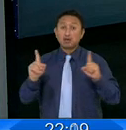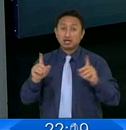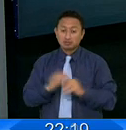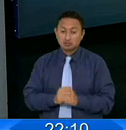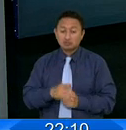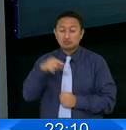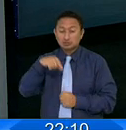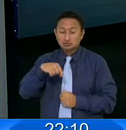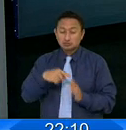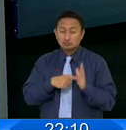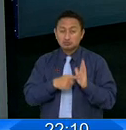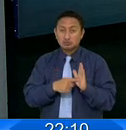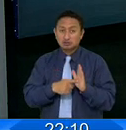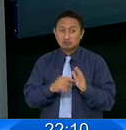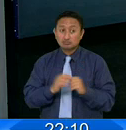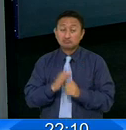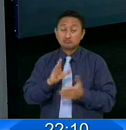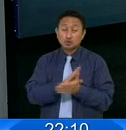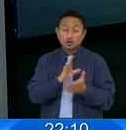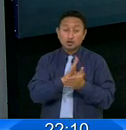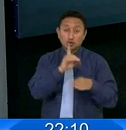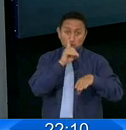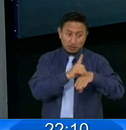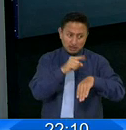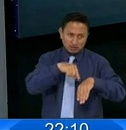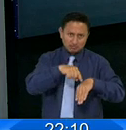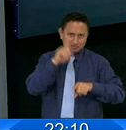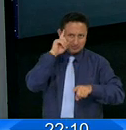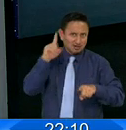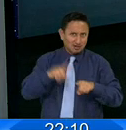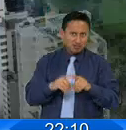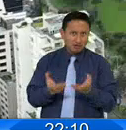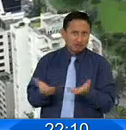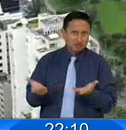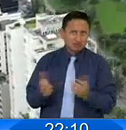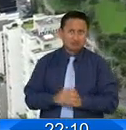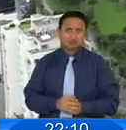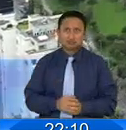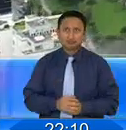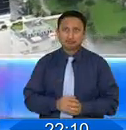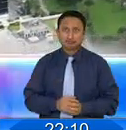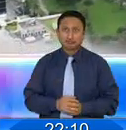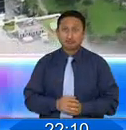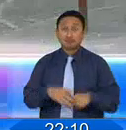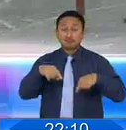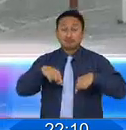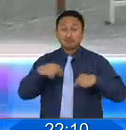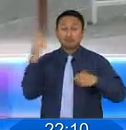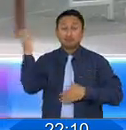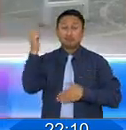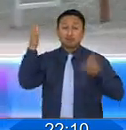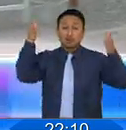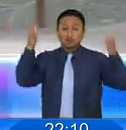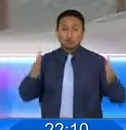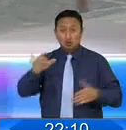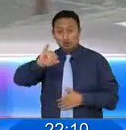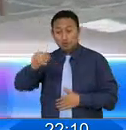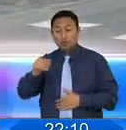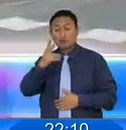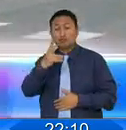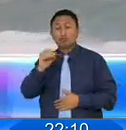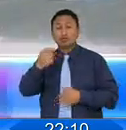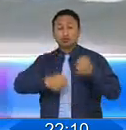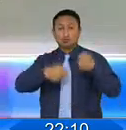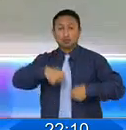esto es refutado por el Colegio de Médicos de Pichincha. Culminado el estado de excepción este jueves 20 de mayo